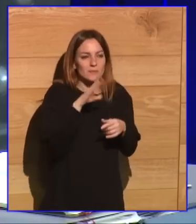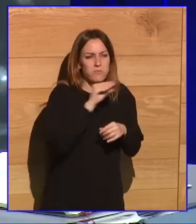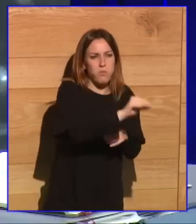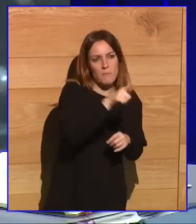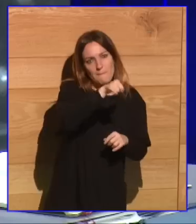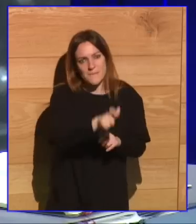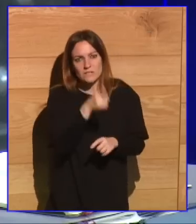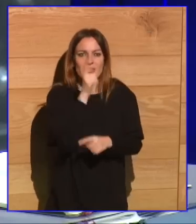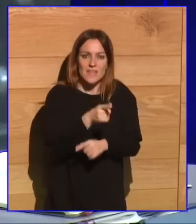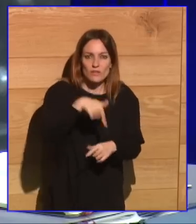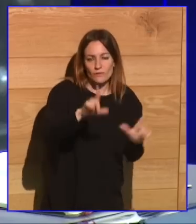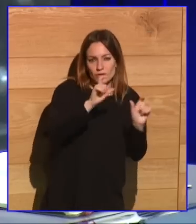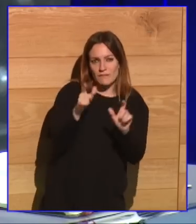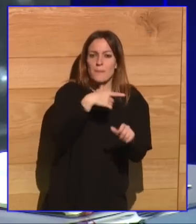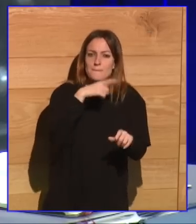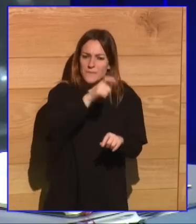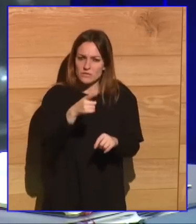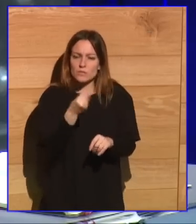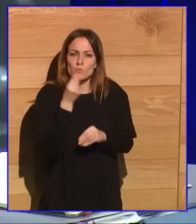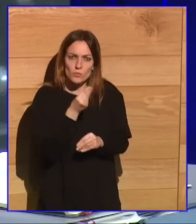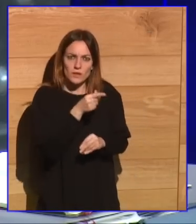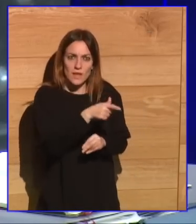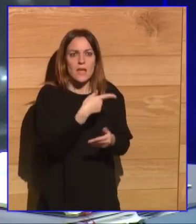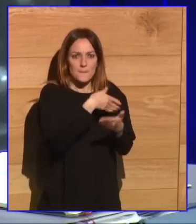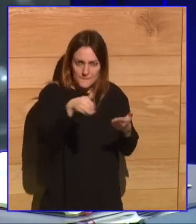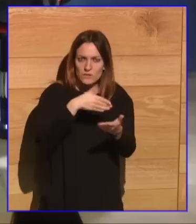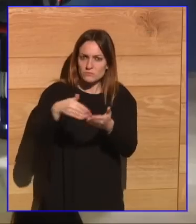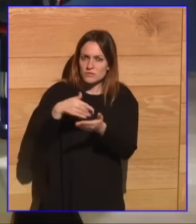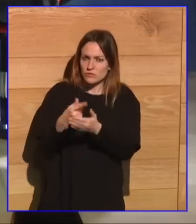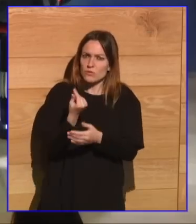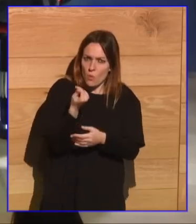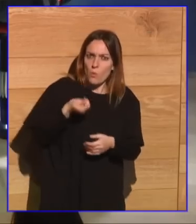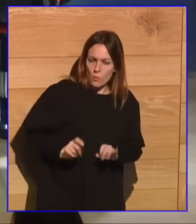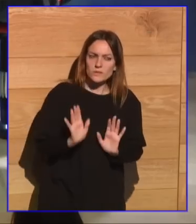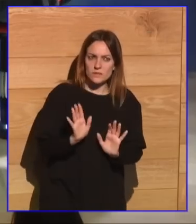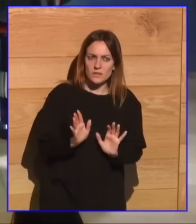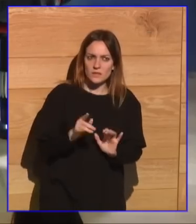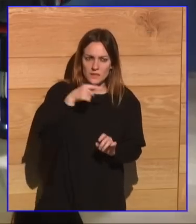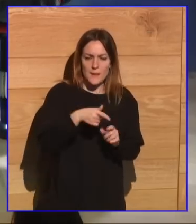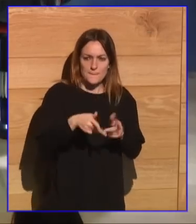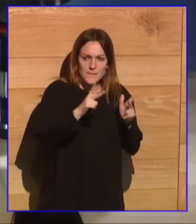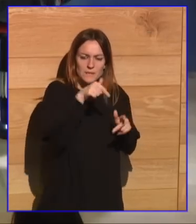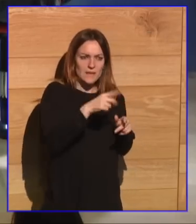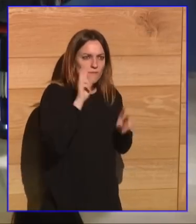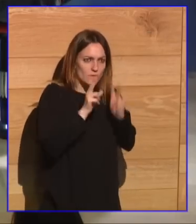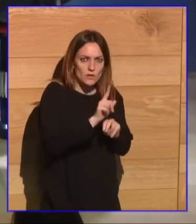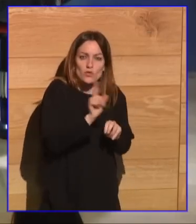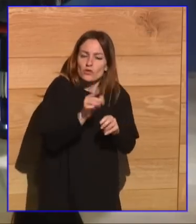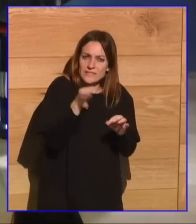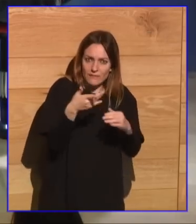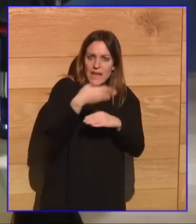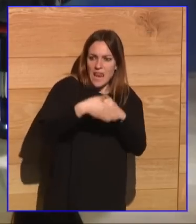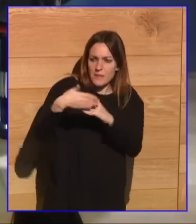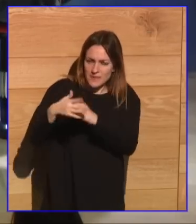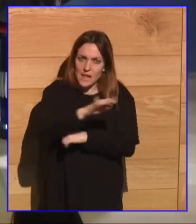que es gente buenísima y que eso cuesta millones y millones, que nadie va a permitir que eso no se vea. No, están jugando en zonas limítrofes, pero